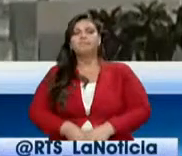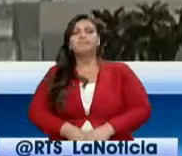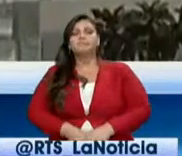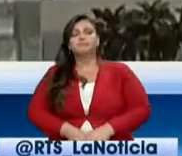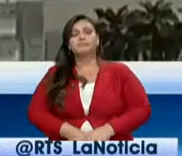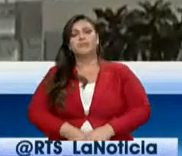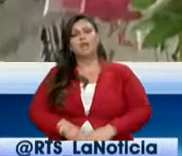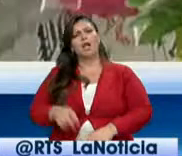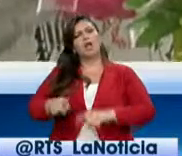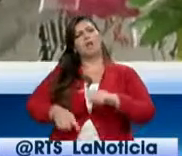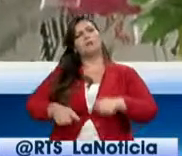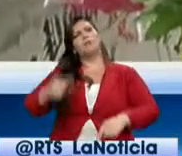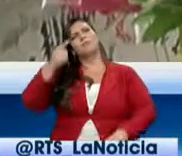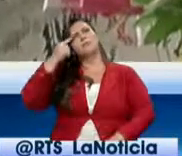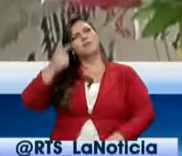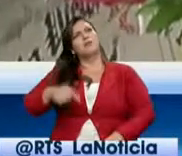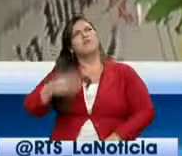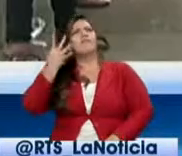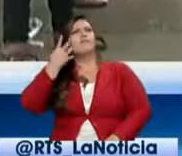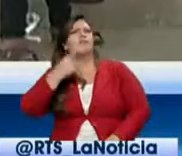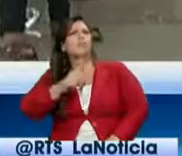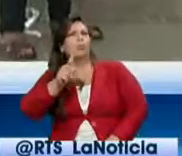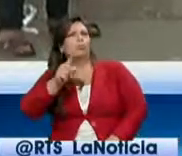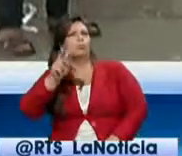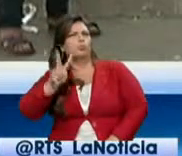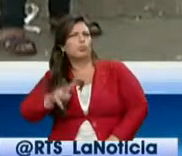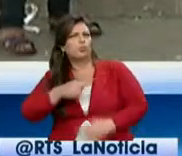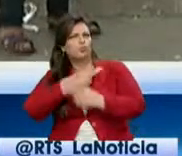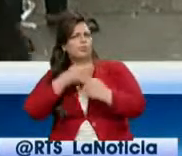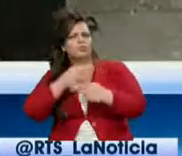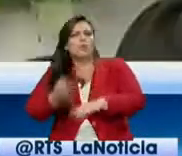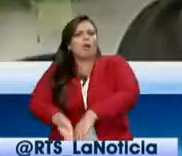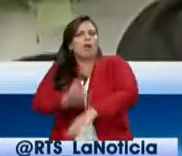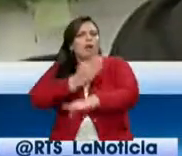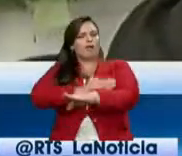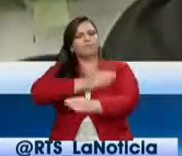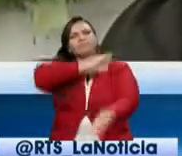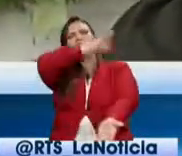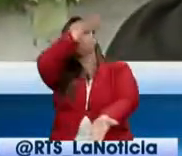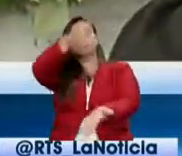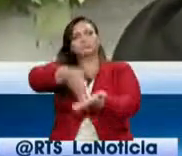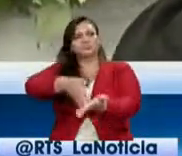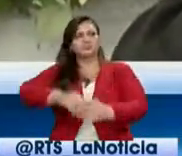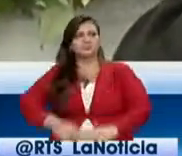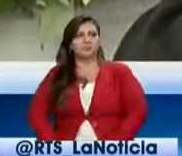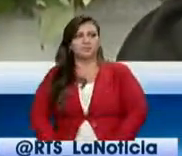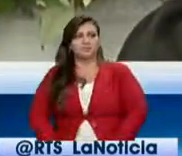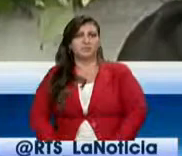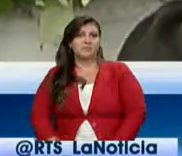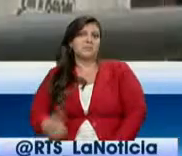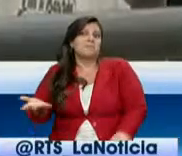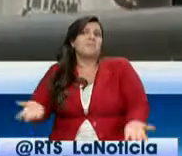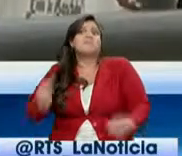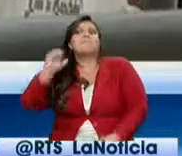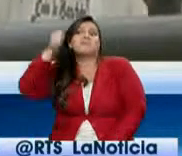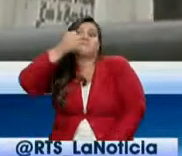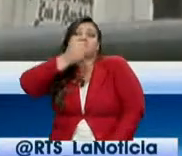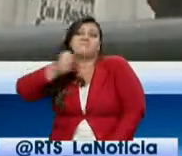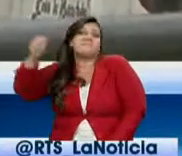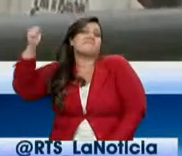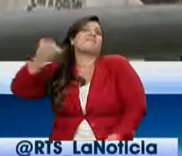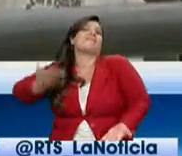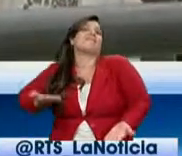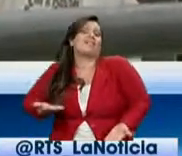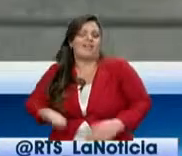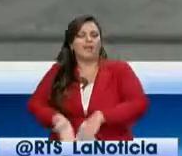los Difuntos para evitar aglomeraciones o por otros motivos. Mañana puede ser que me vaya a algún lado. Una escena se